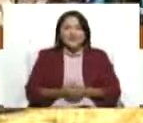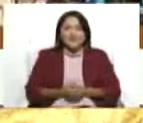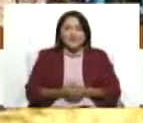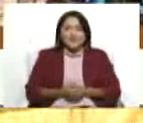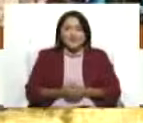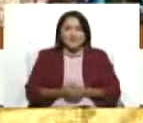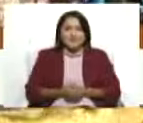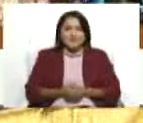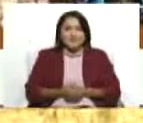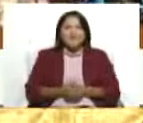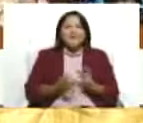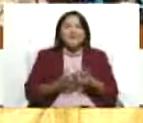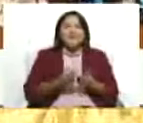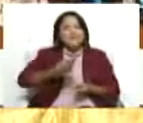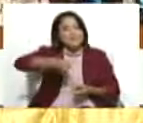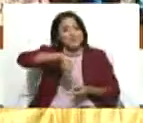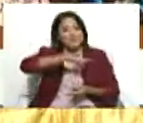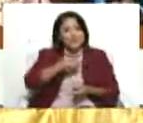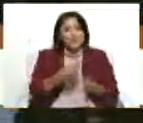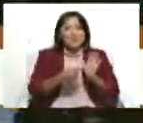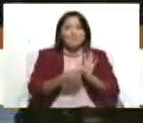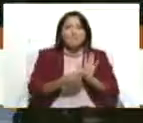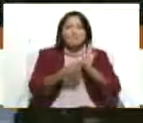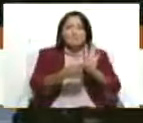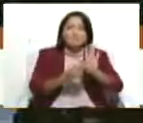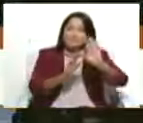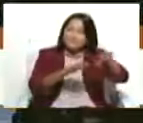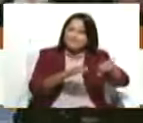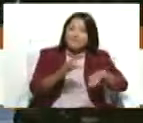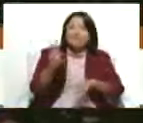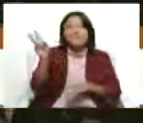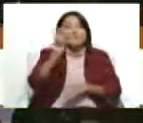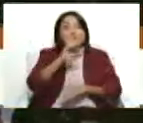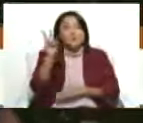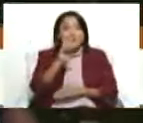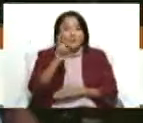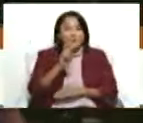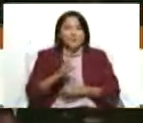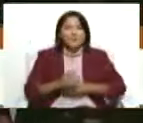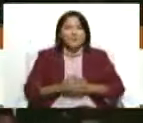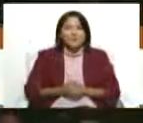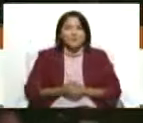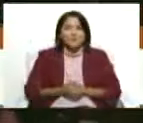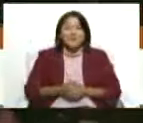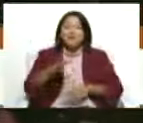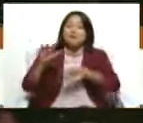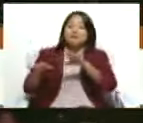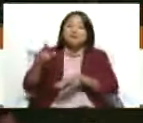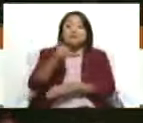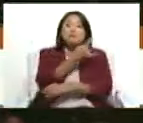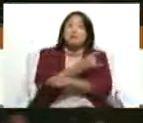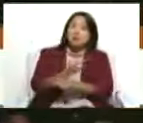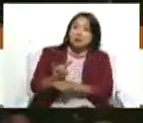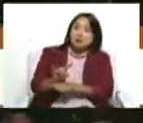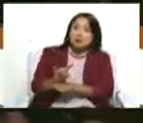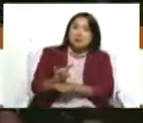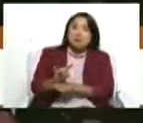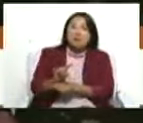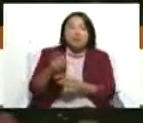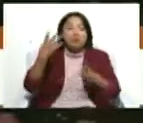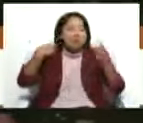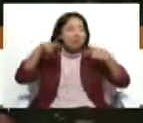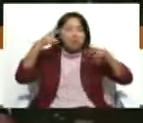Y lo defenderemos. Y a la hora de defender la patria no hay medias tintas. Allá los traidores y traidoras que están enredados